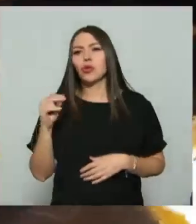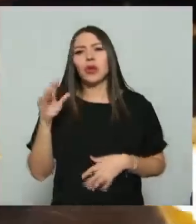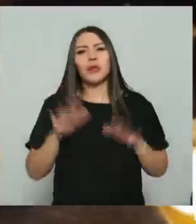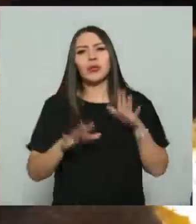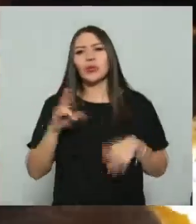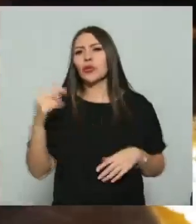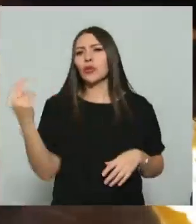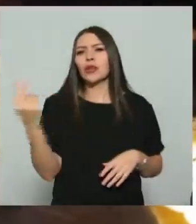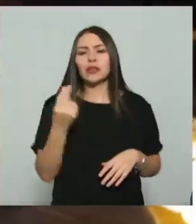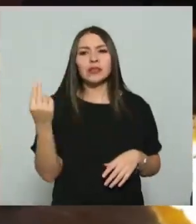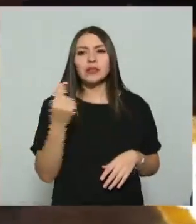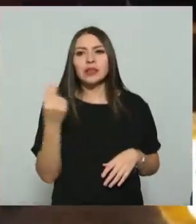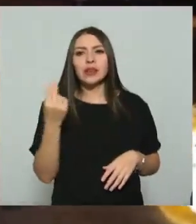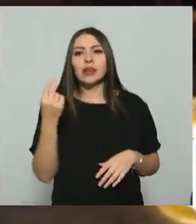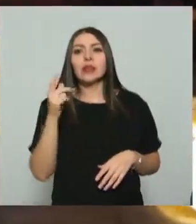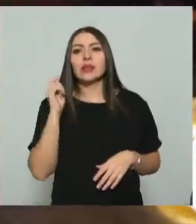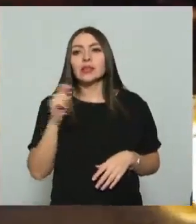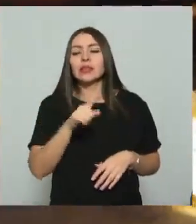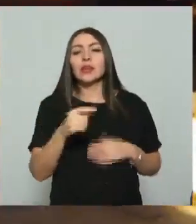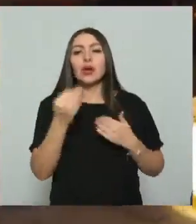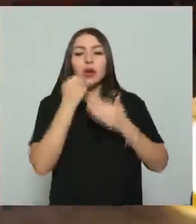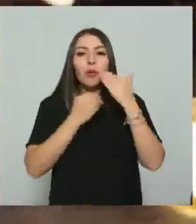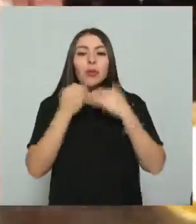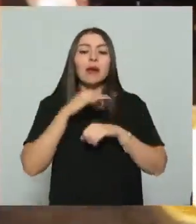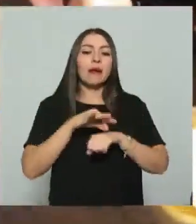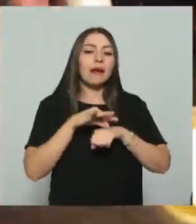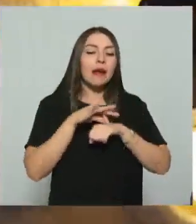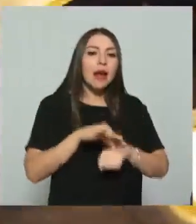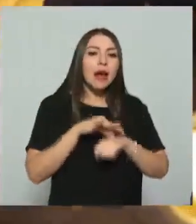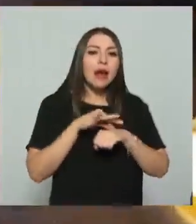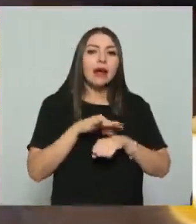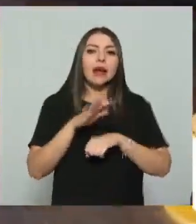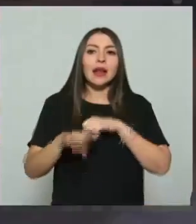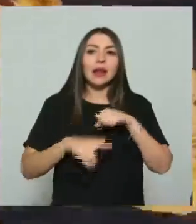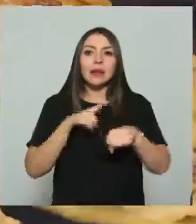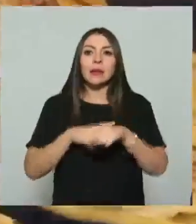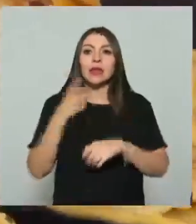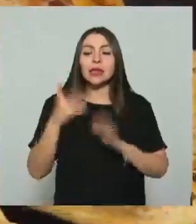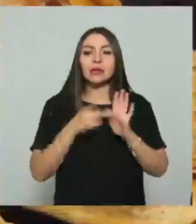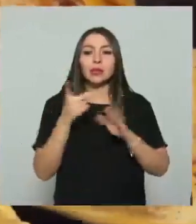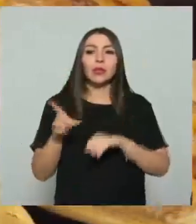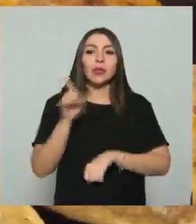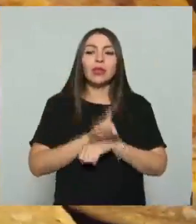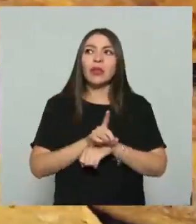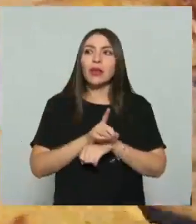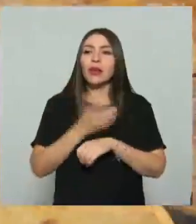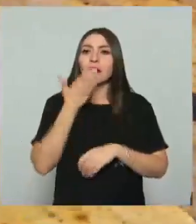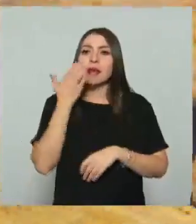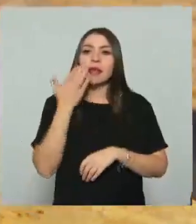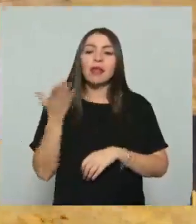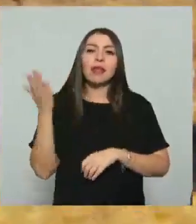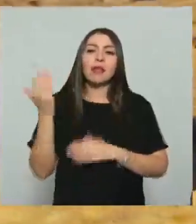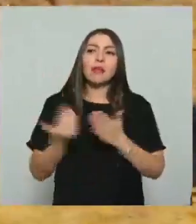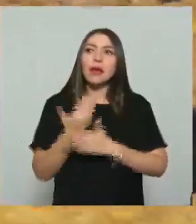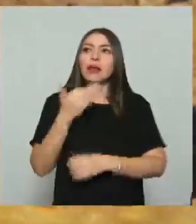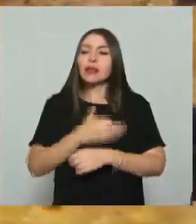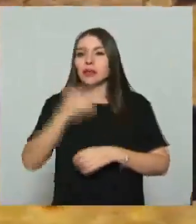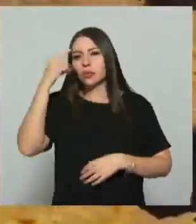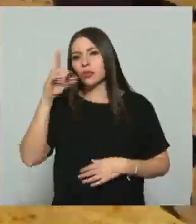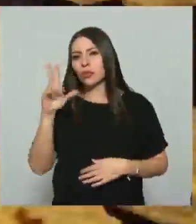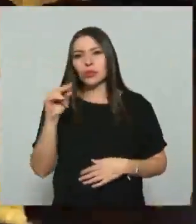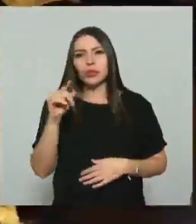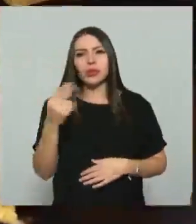por decir todas, no es necesario que estemos consumiendo carne de origen animal 3 veces al día, todos los días. Aquí es romper